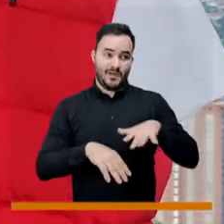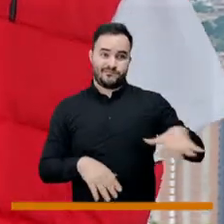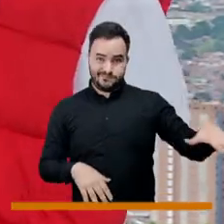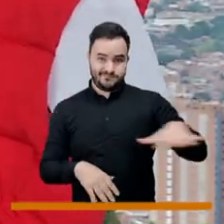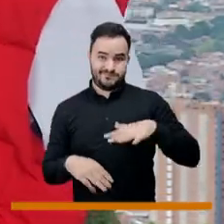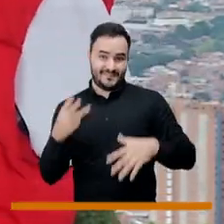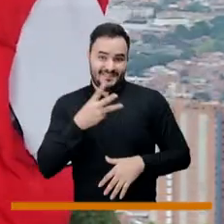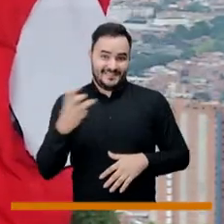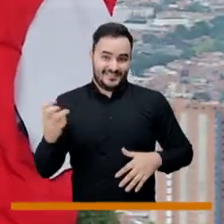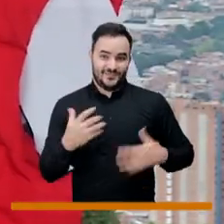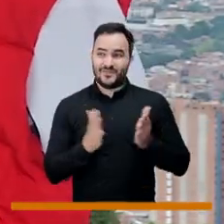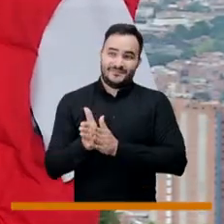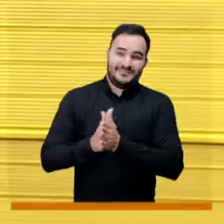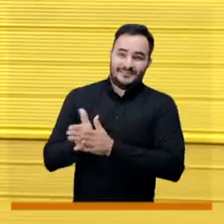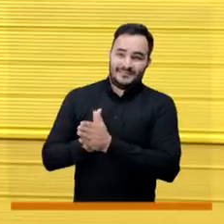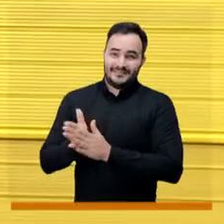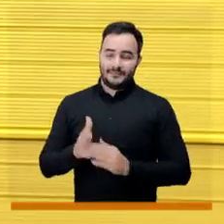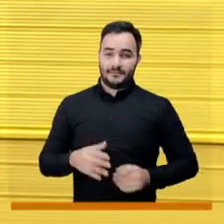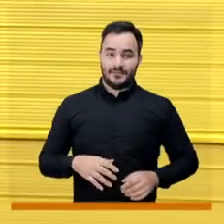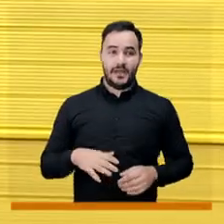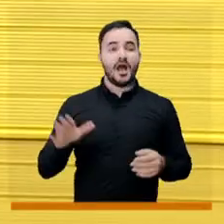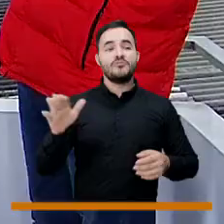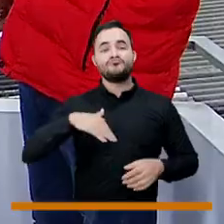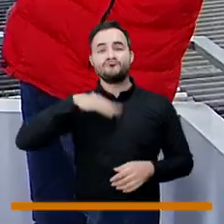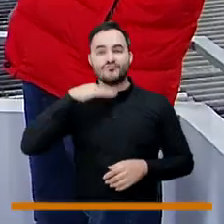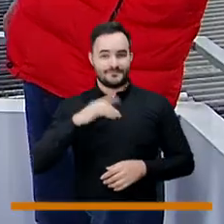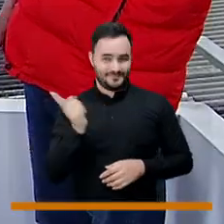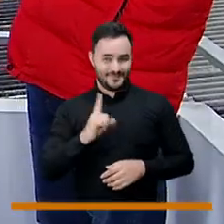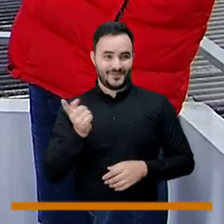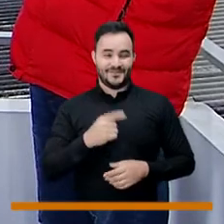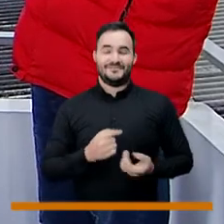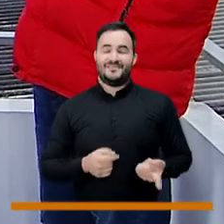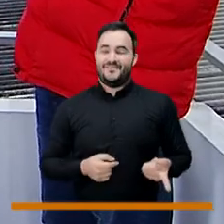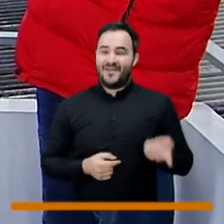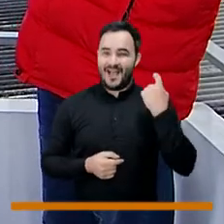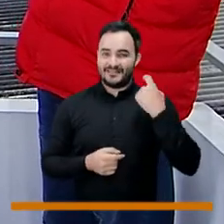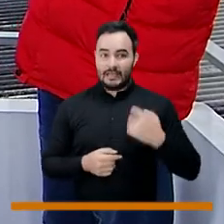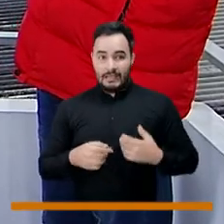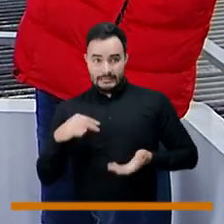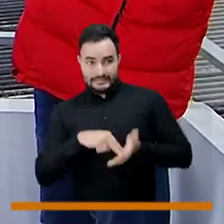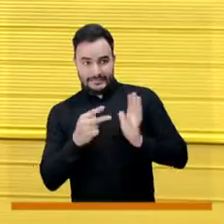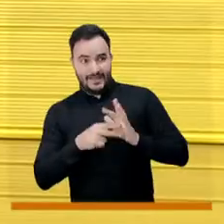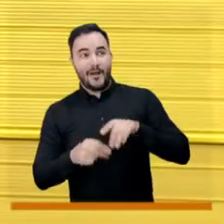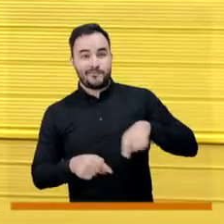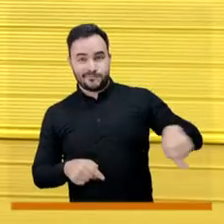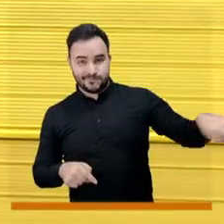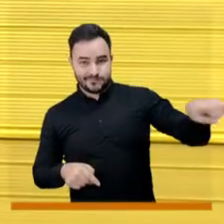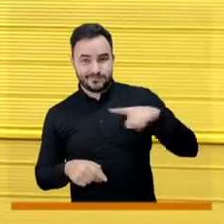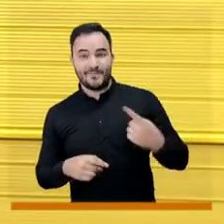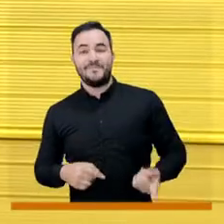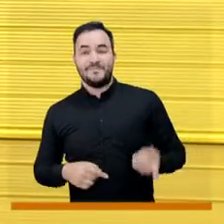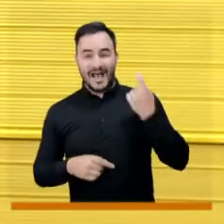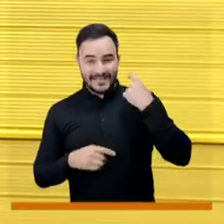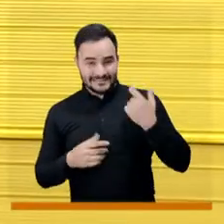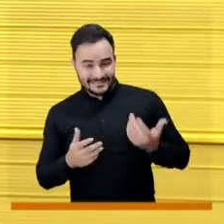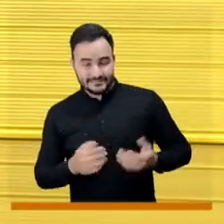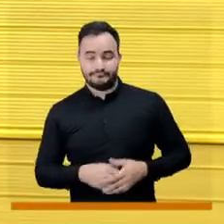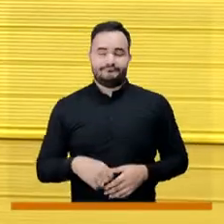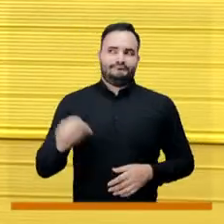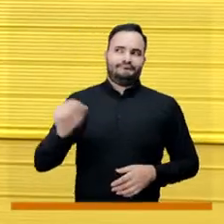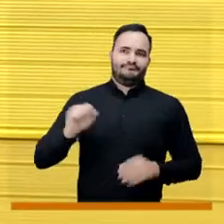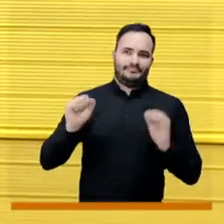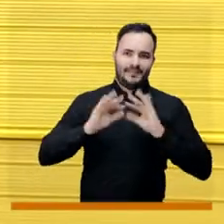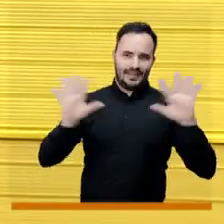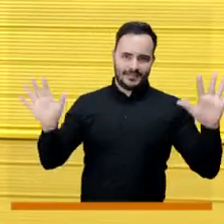están y yo creo que no la gana los cupos nosotros nos sobran niños no nos faltan cupos nos sobran